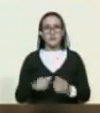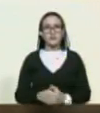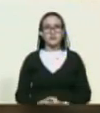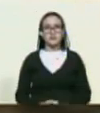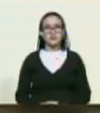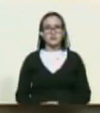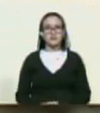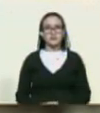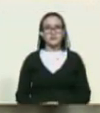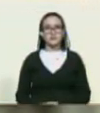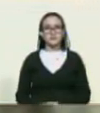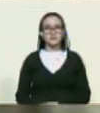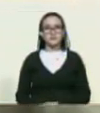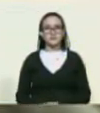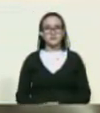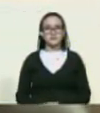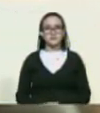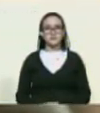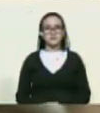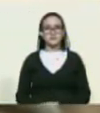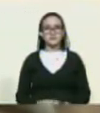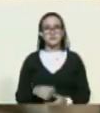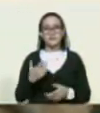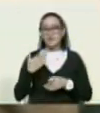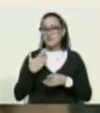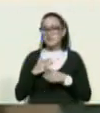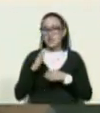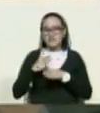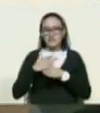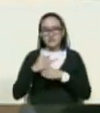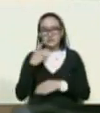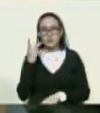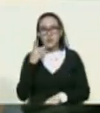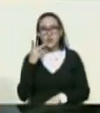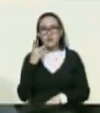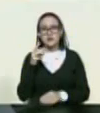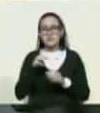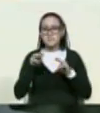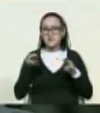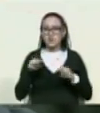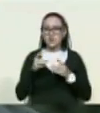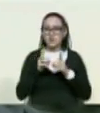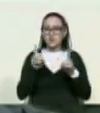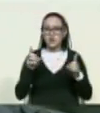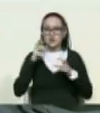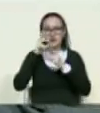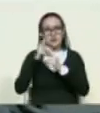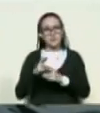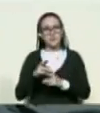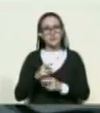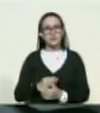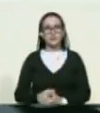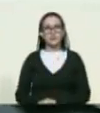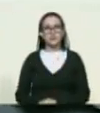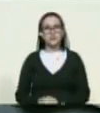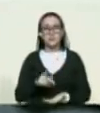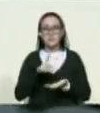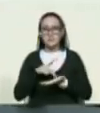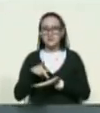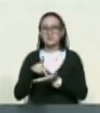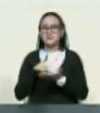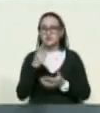que permitan dirimir las diferencias políticas mediante métodos democráticos y respetuosos de